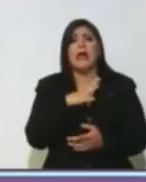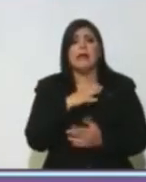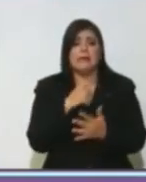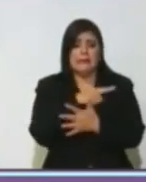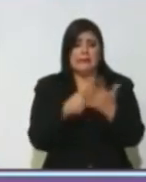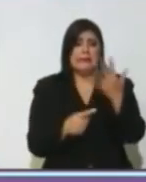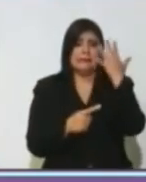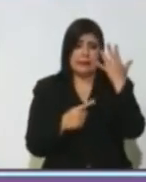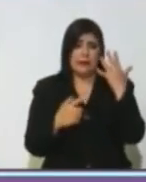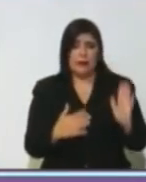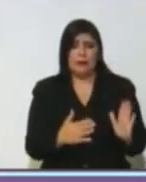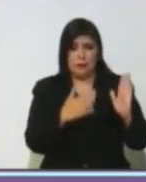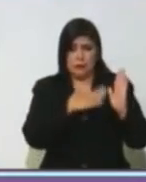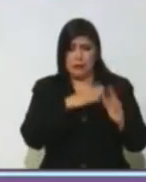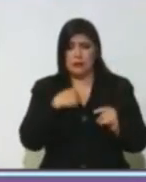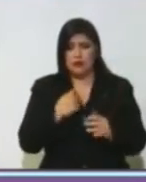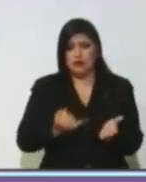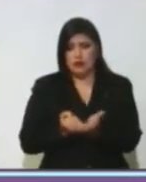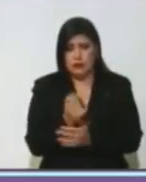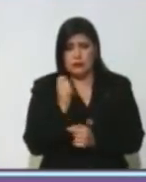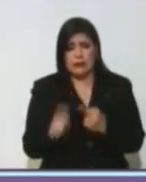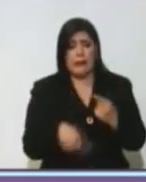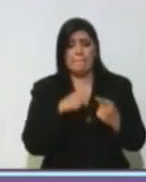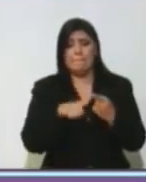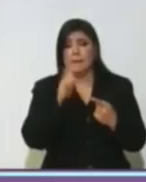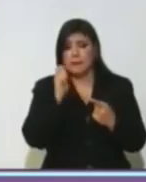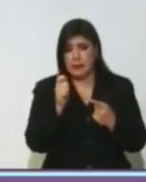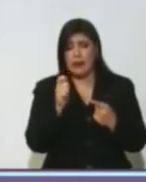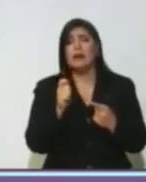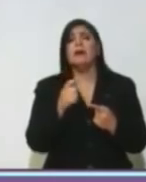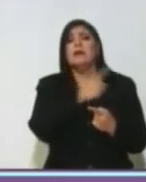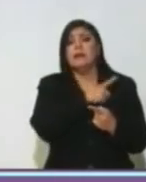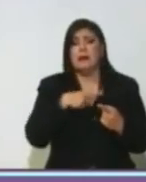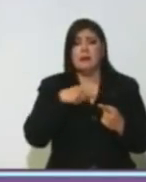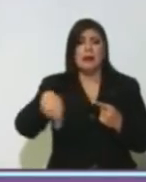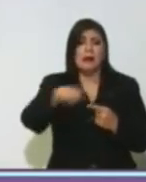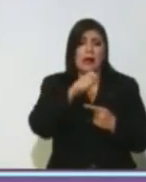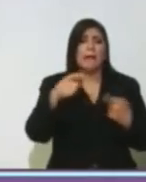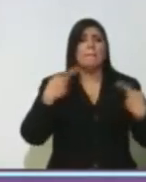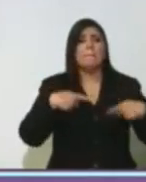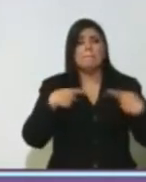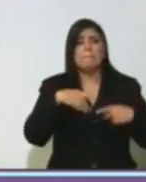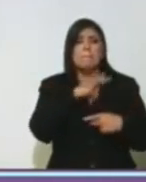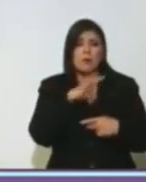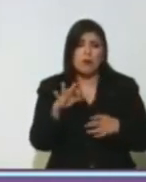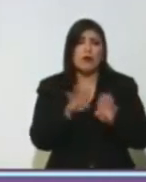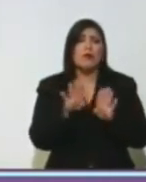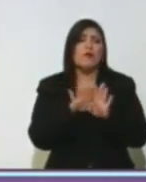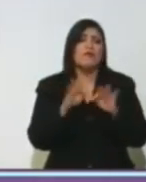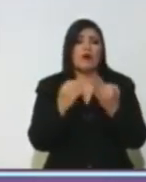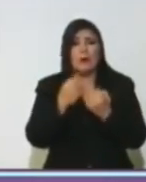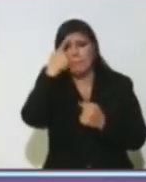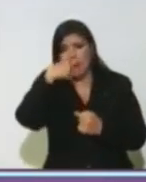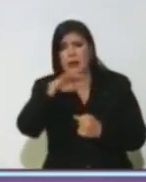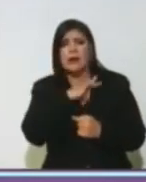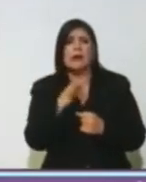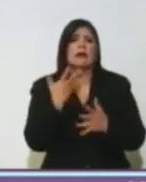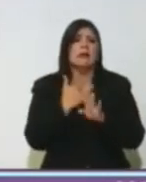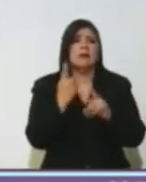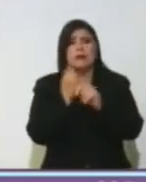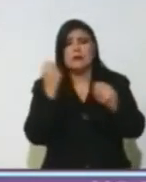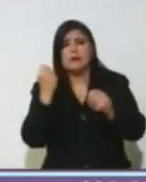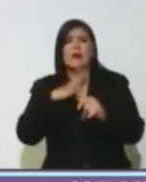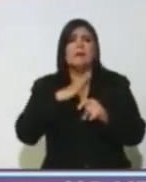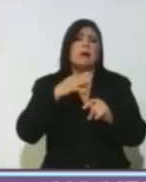compromisos primero vamos a garantizar que todo el mundo pueda utilizar las diferentes modalidades de transporte público a través